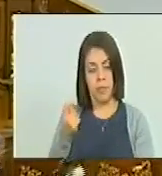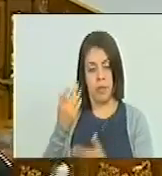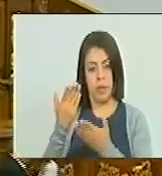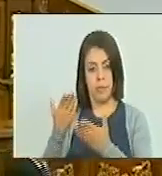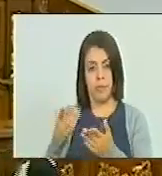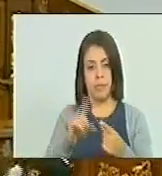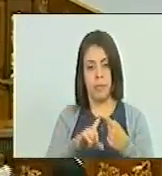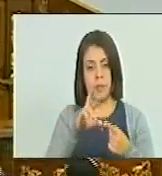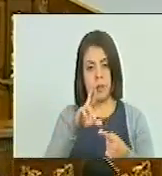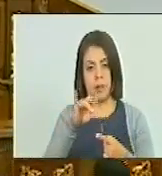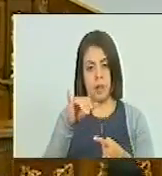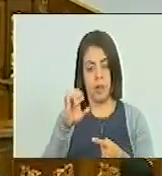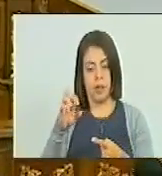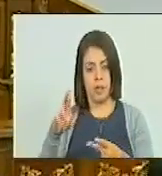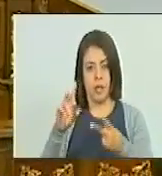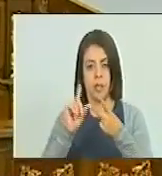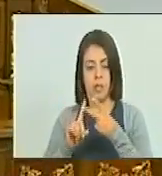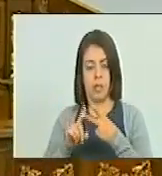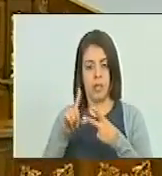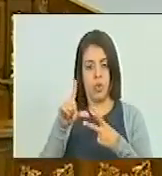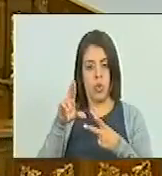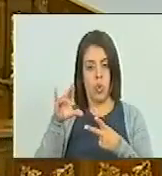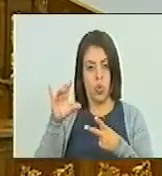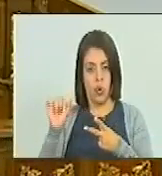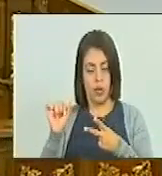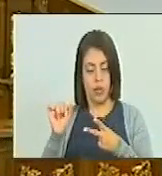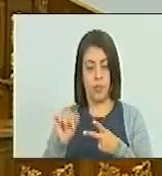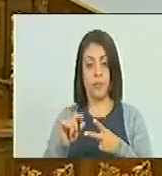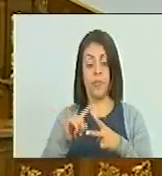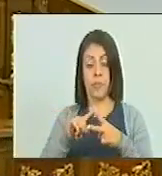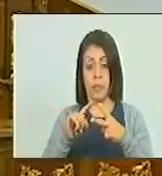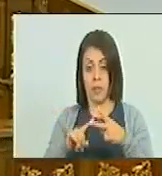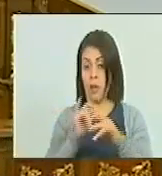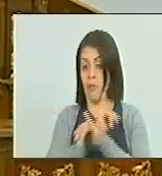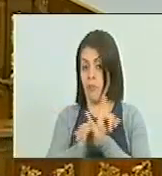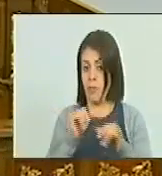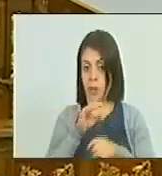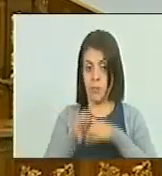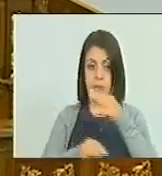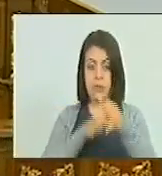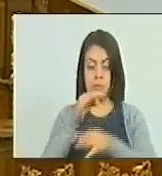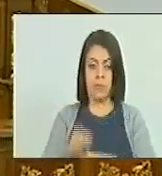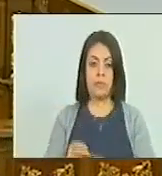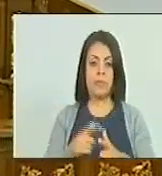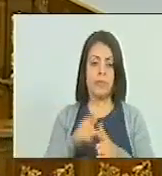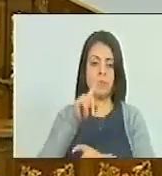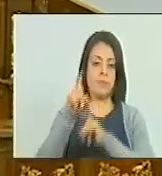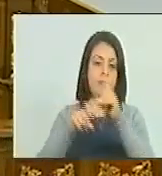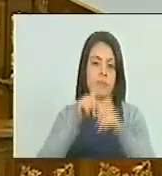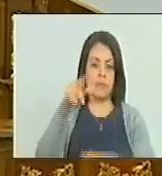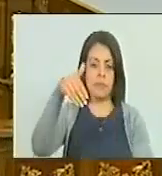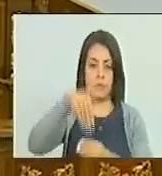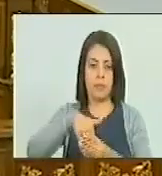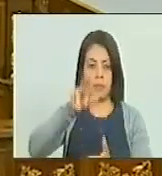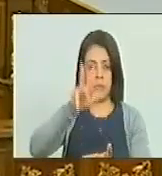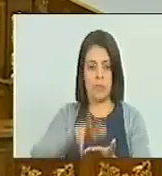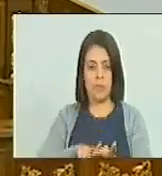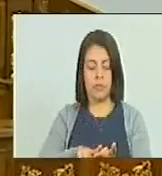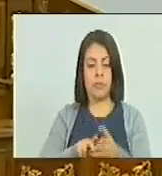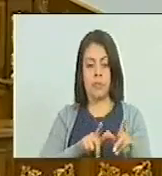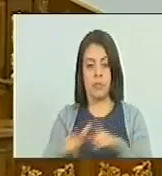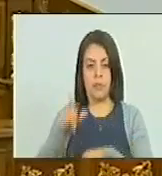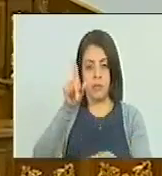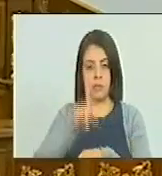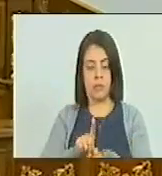los diputados Rigel Sergen y Luis Eduardo Martínez. Finalizadas las intervenciones y sometido a votación, resultó aprobado